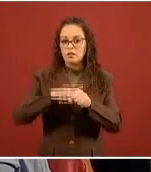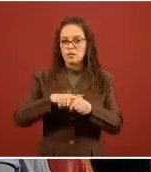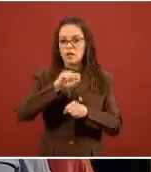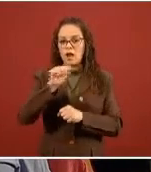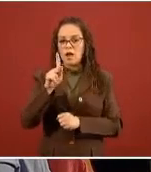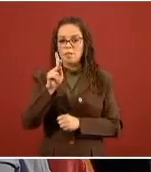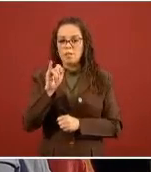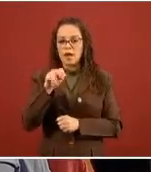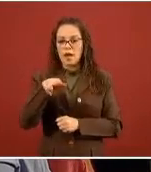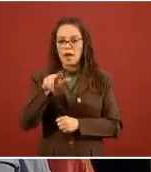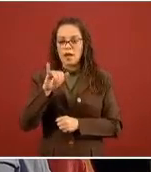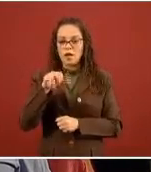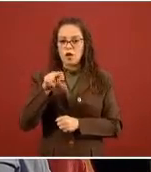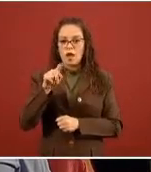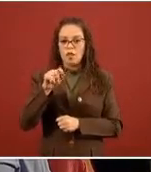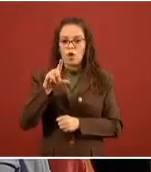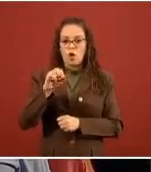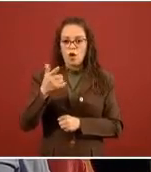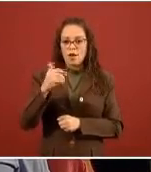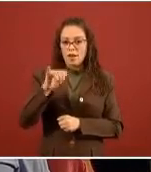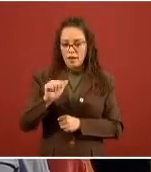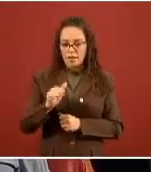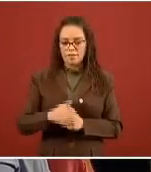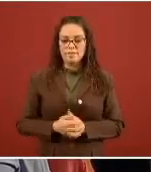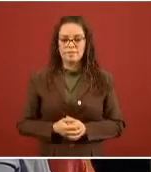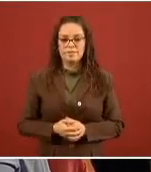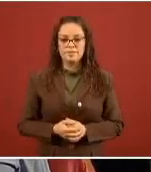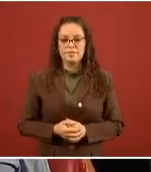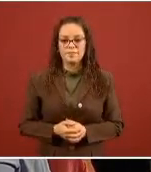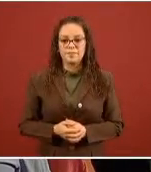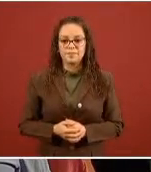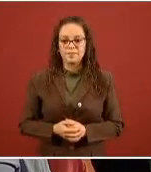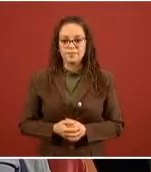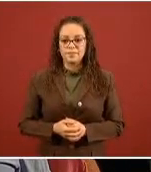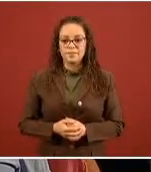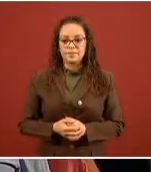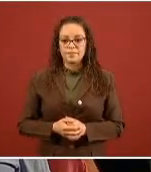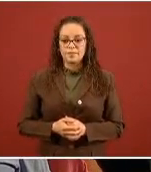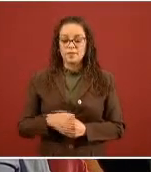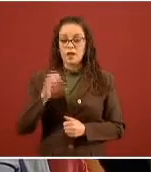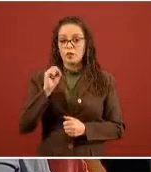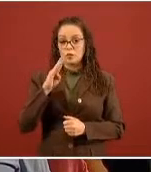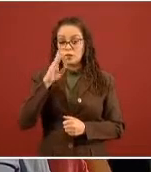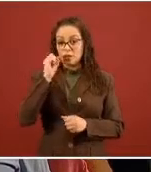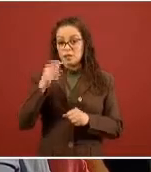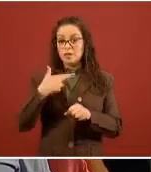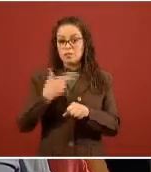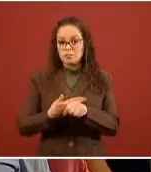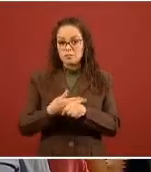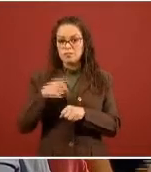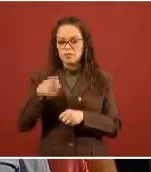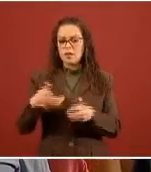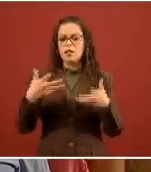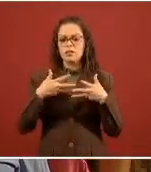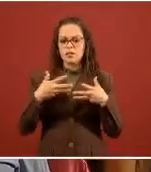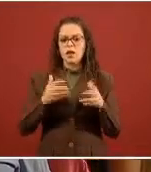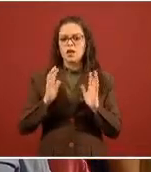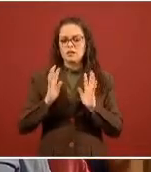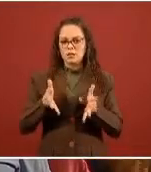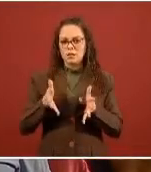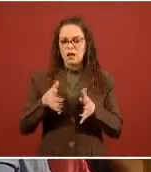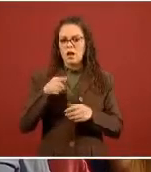Este lineamiento, como los demás lineamientos que se han emitido por la subsecretaría, está disponible en